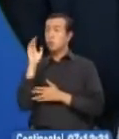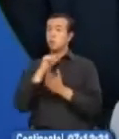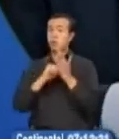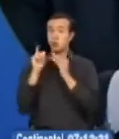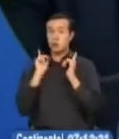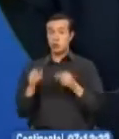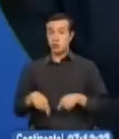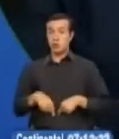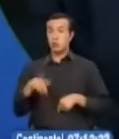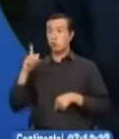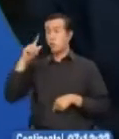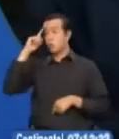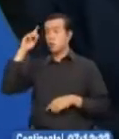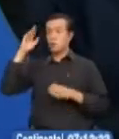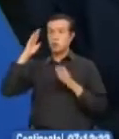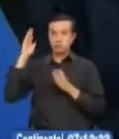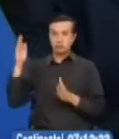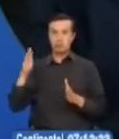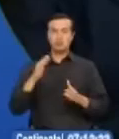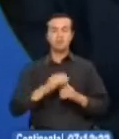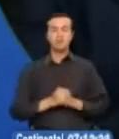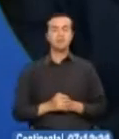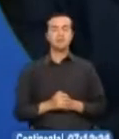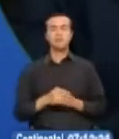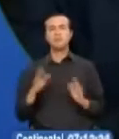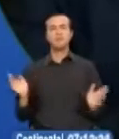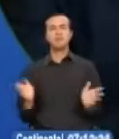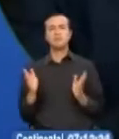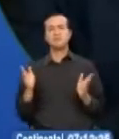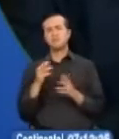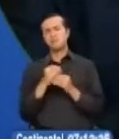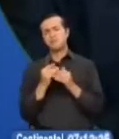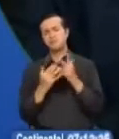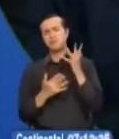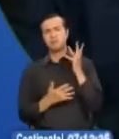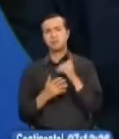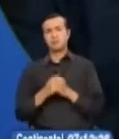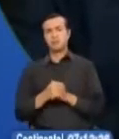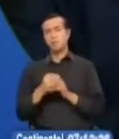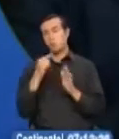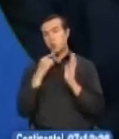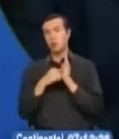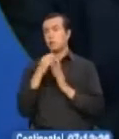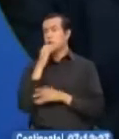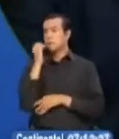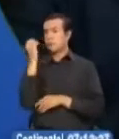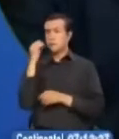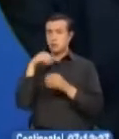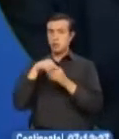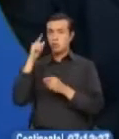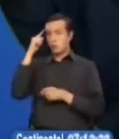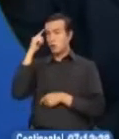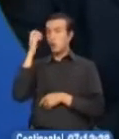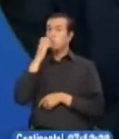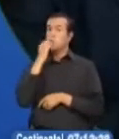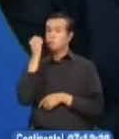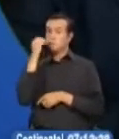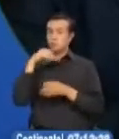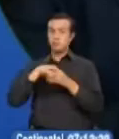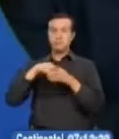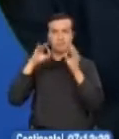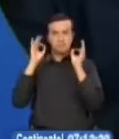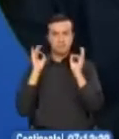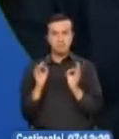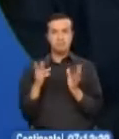salud implementada por este gobierno los incentivos han sido diversos fundamentalmente el ahorro obtenido por el estado responde